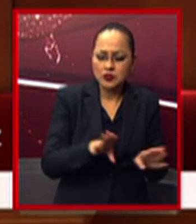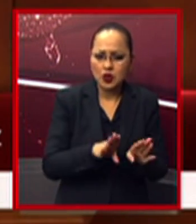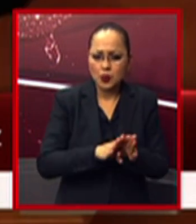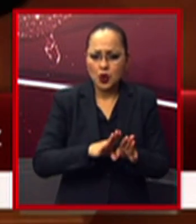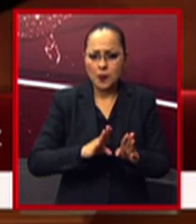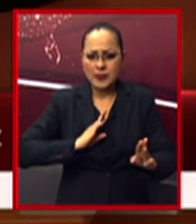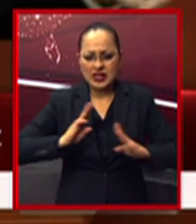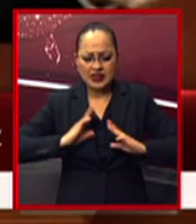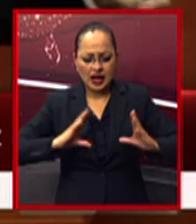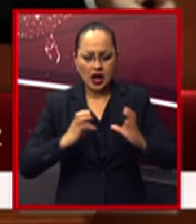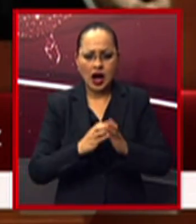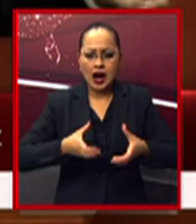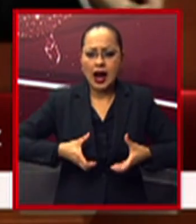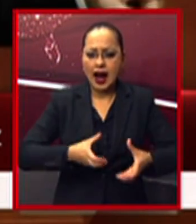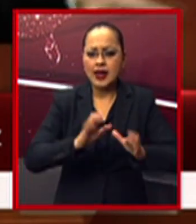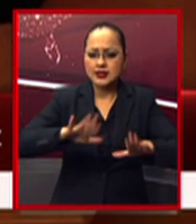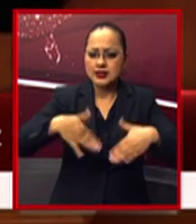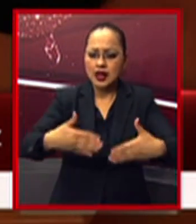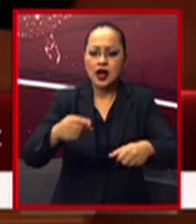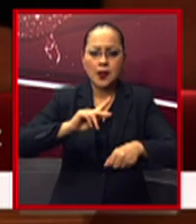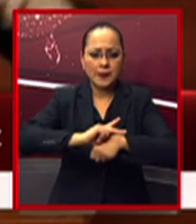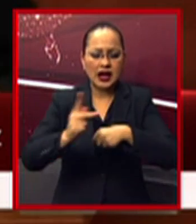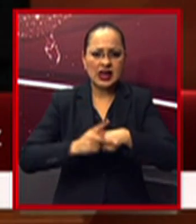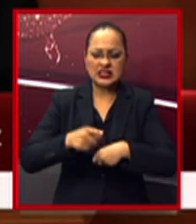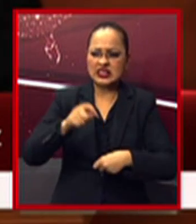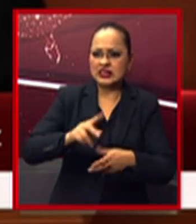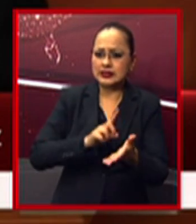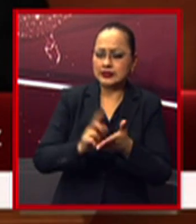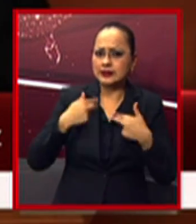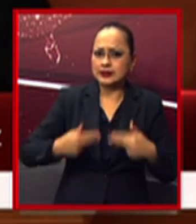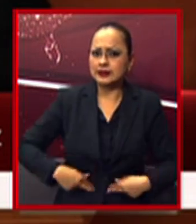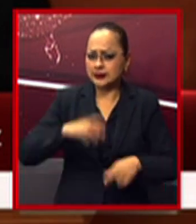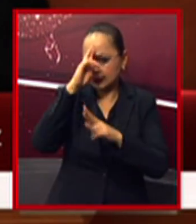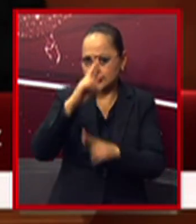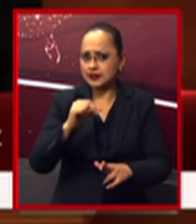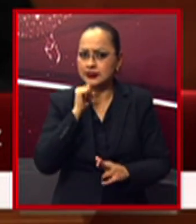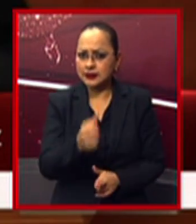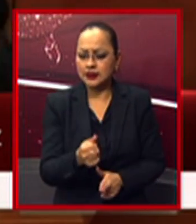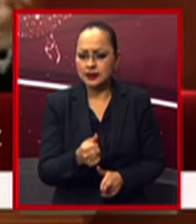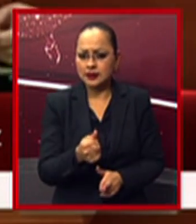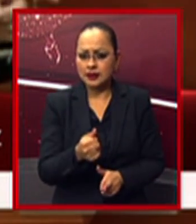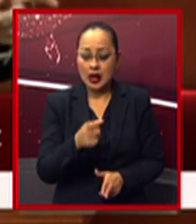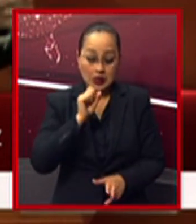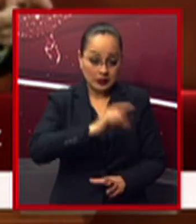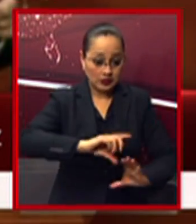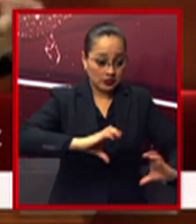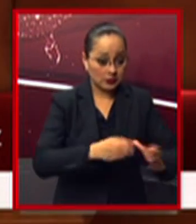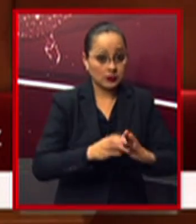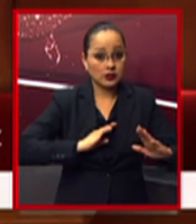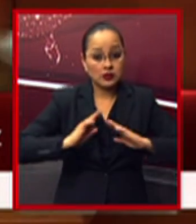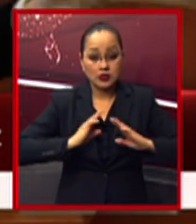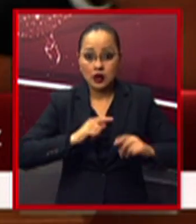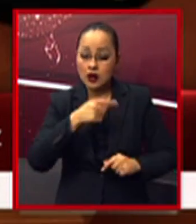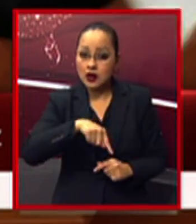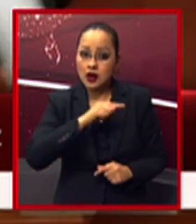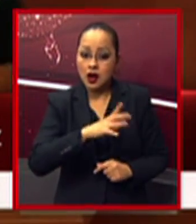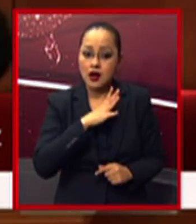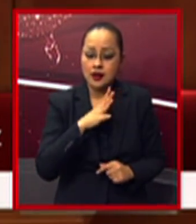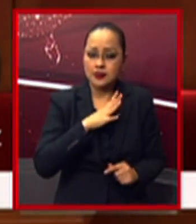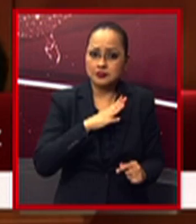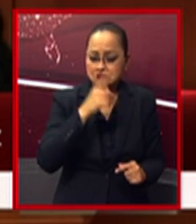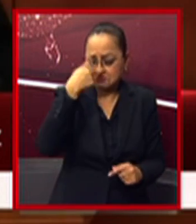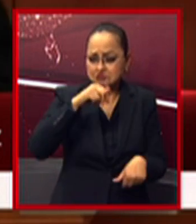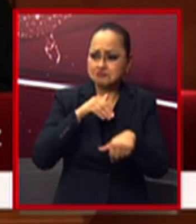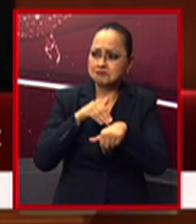ejército recorriendo las calles del país, violando los derechos humanos. No un ejército que está pues ya